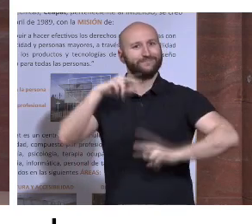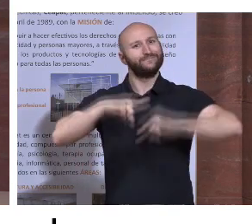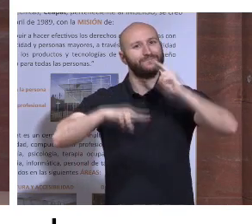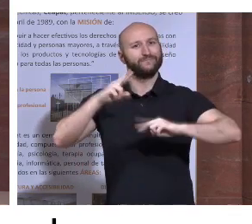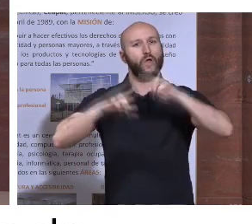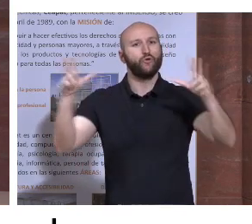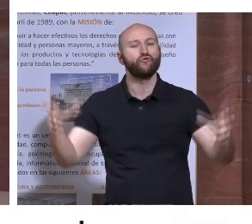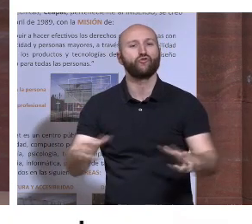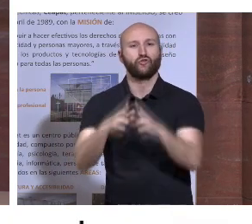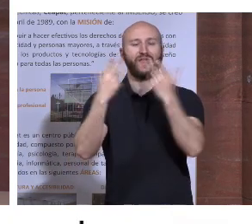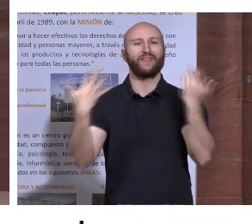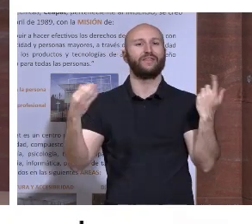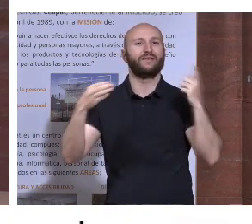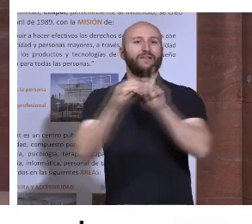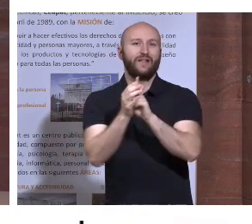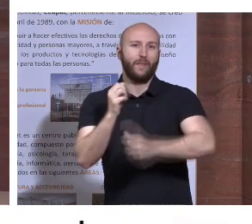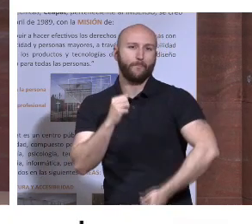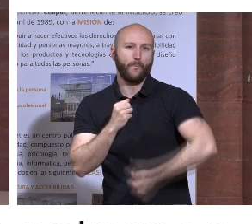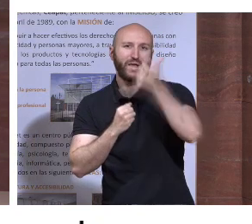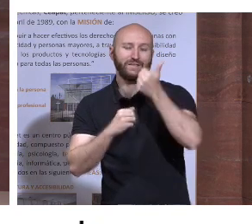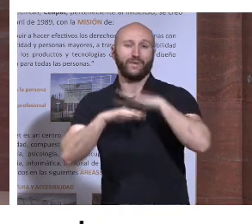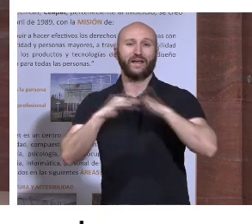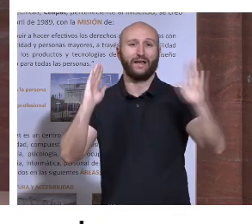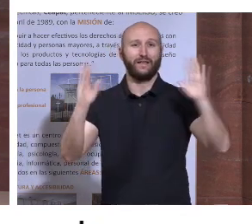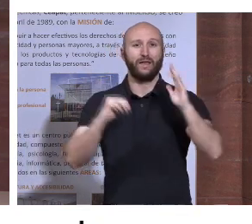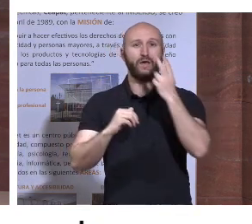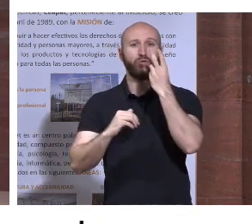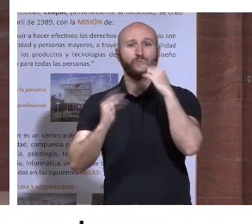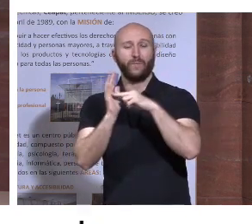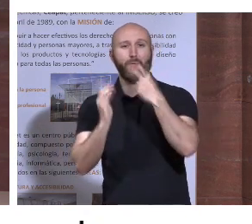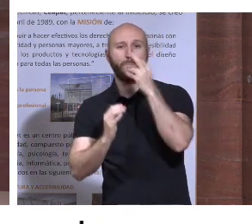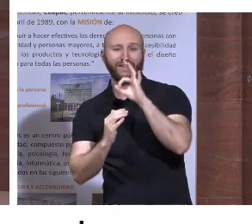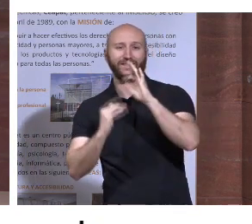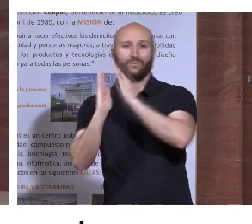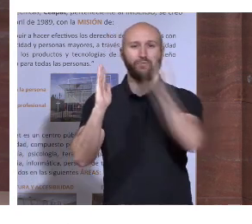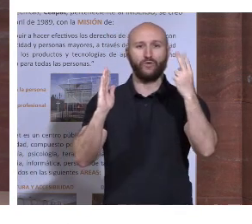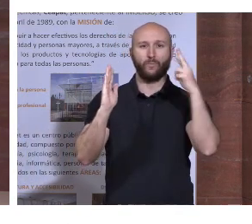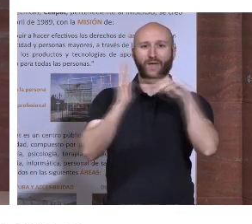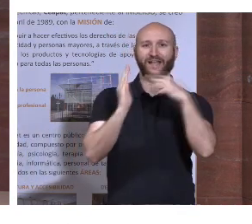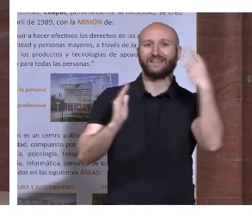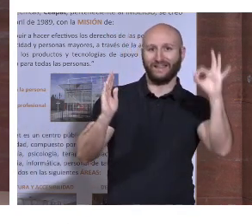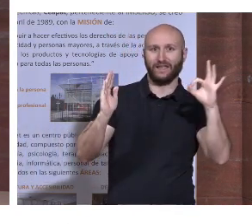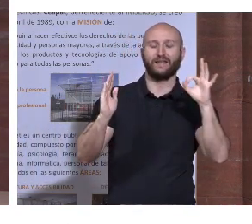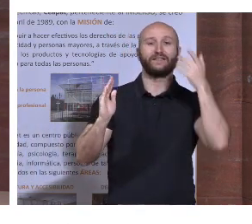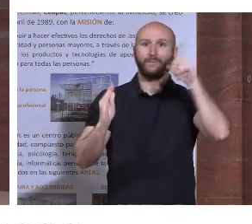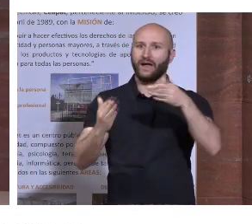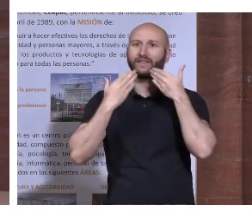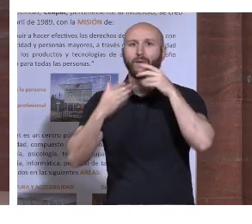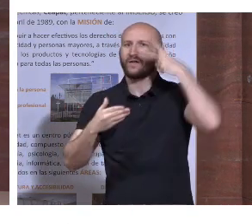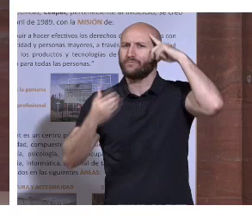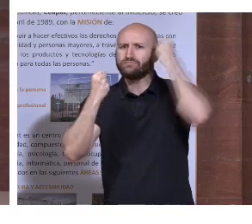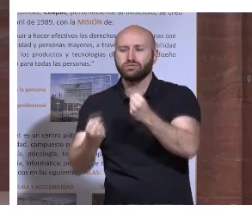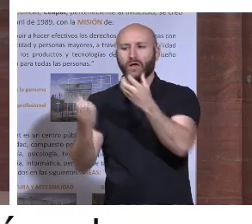sociedad más incluyente en la década 2020-2030. Gracias a los expertos que nos ilustrarán con su